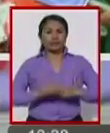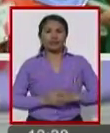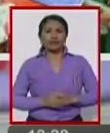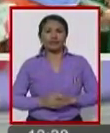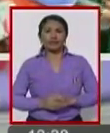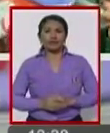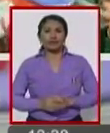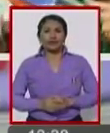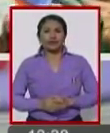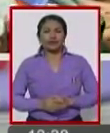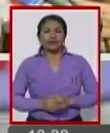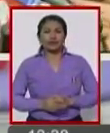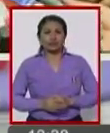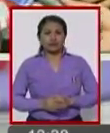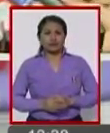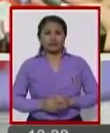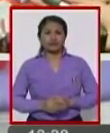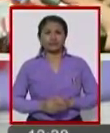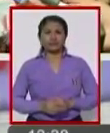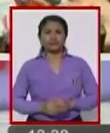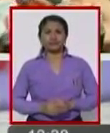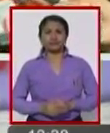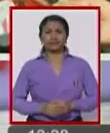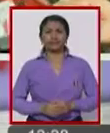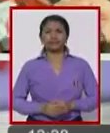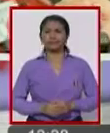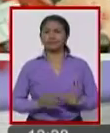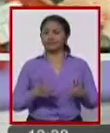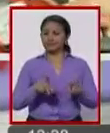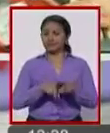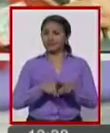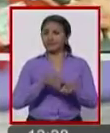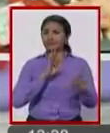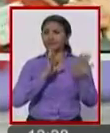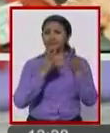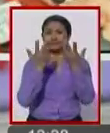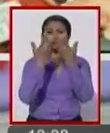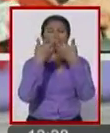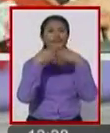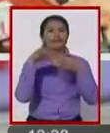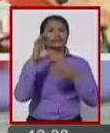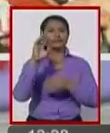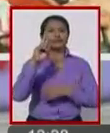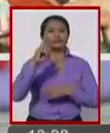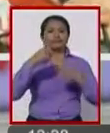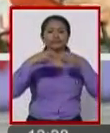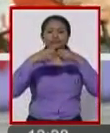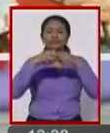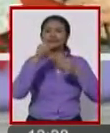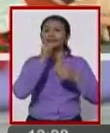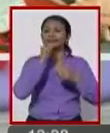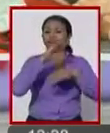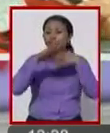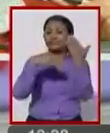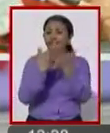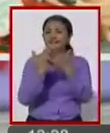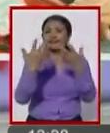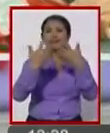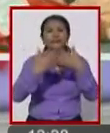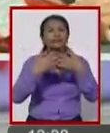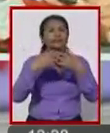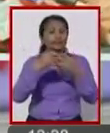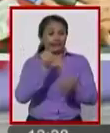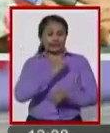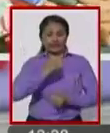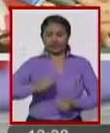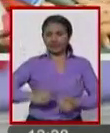solicita incluso ayuda con el sistema de Sahuapac? Así es, hablamos, coordinamos con CREE, con Sahuapac, con todas las unidades. Parte de